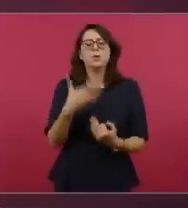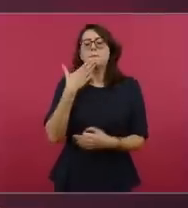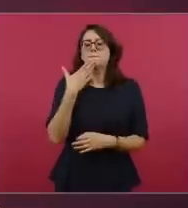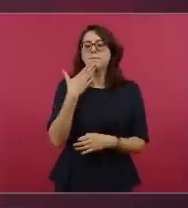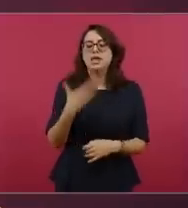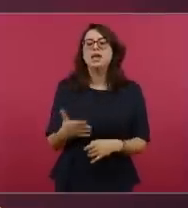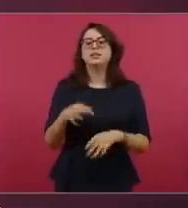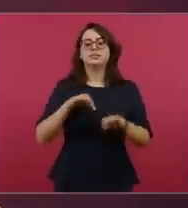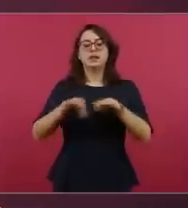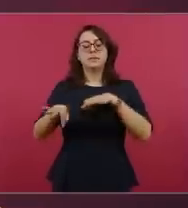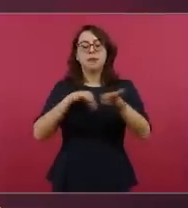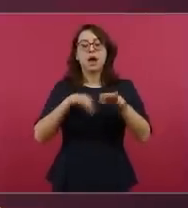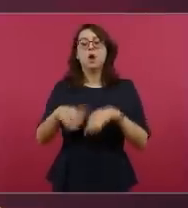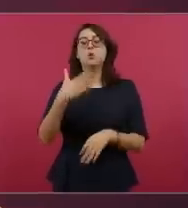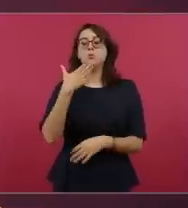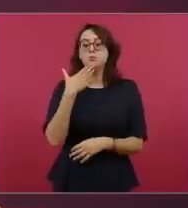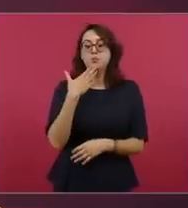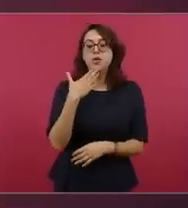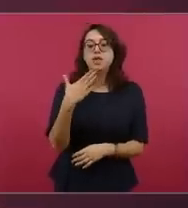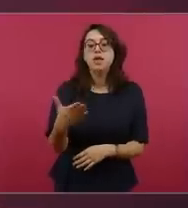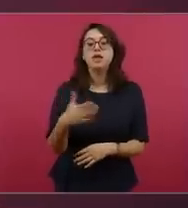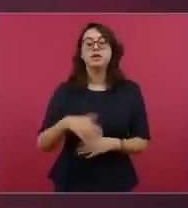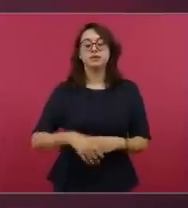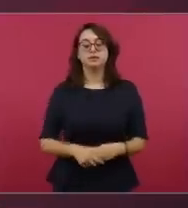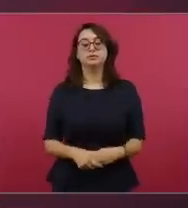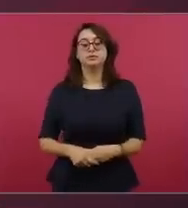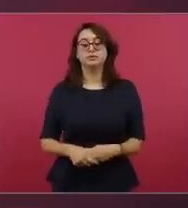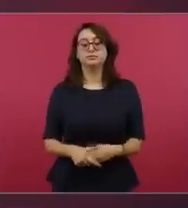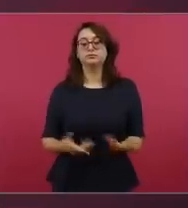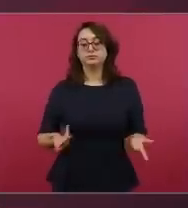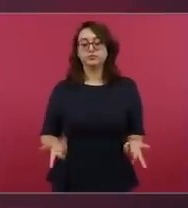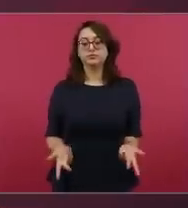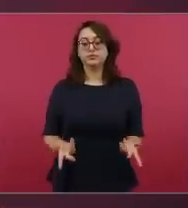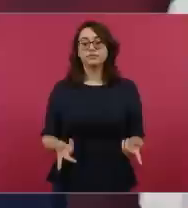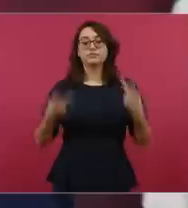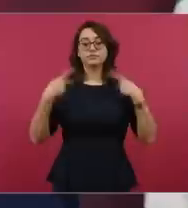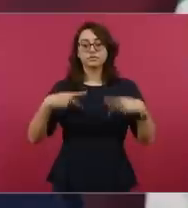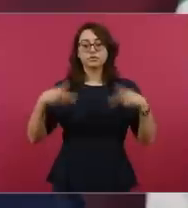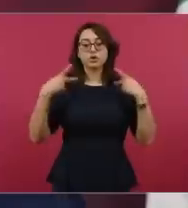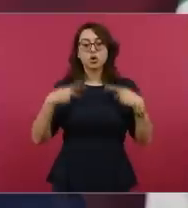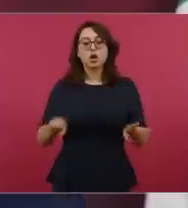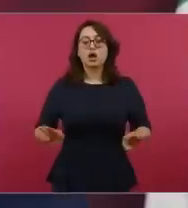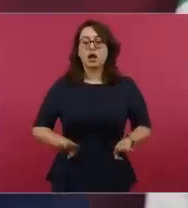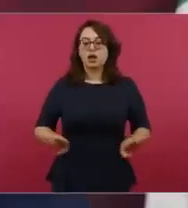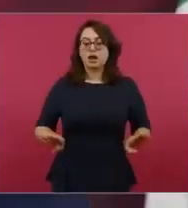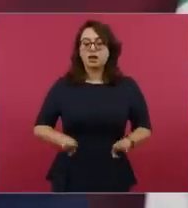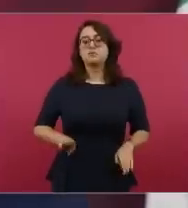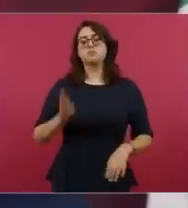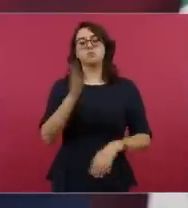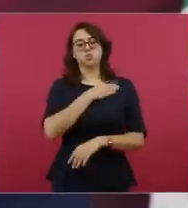Porque si somos buenos somos felices